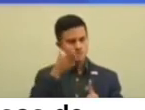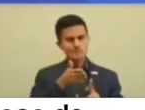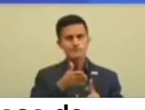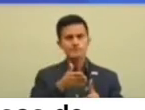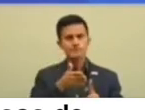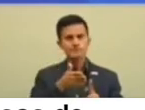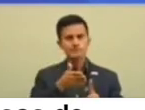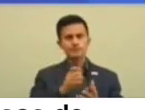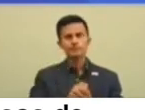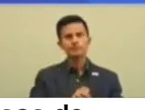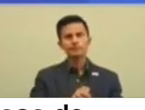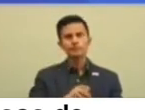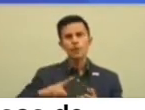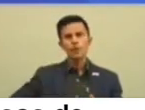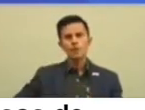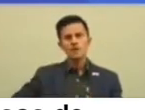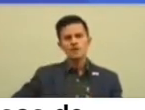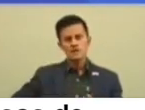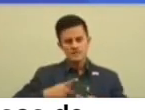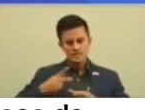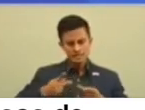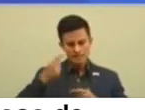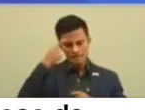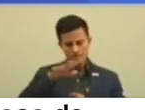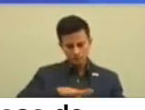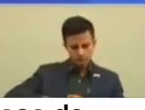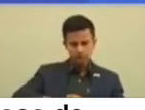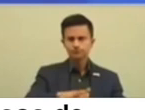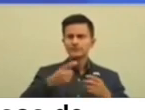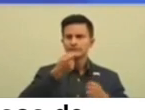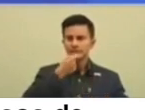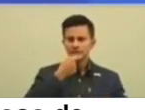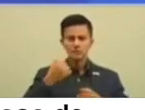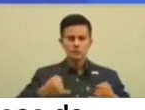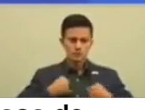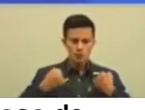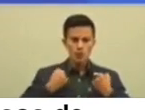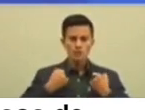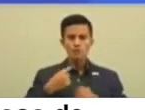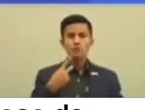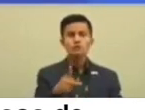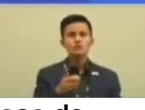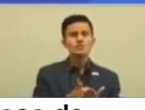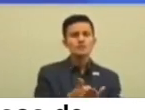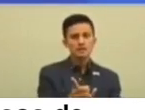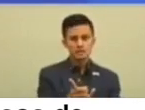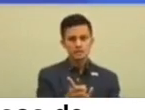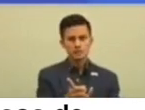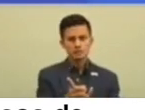constituyen el futuro de la sociedad, garantizando el pleno ejercicio, respeto, protección y promoción de sus